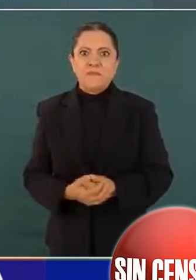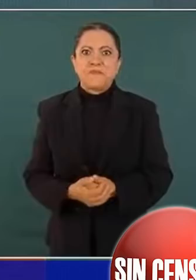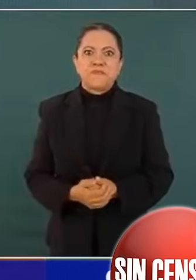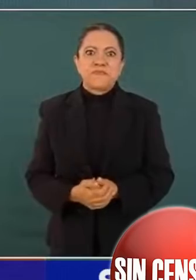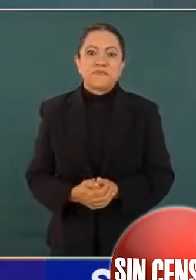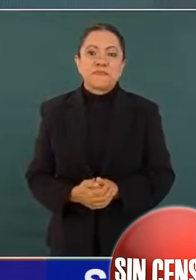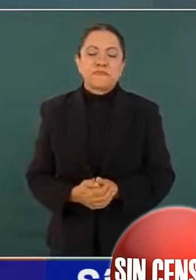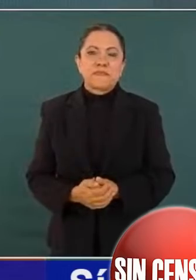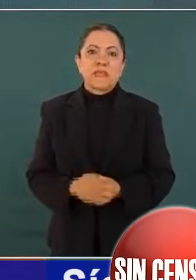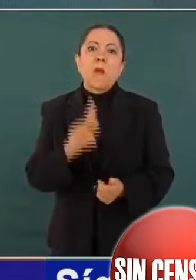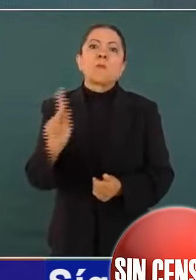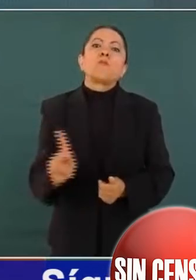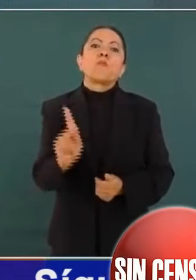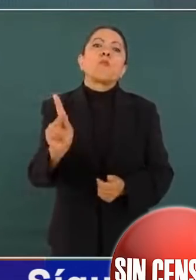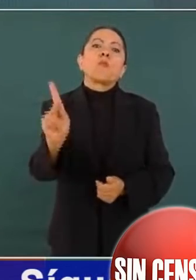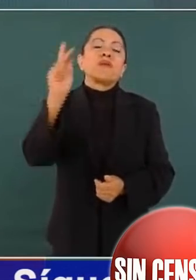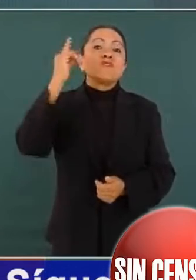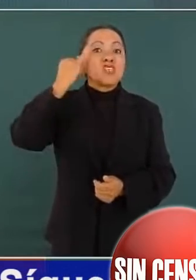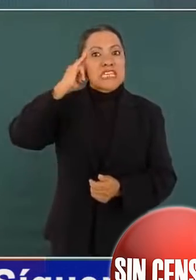los pueblos indígenas,